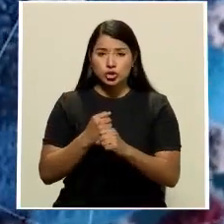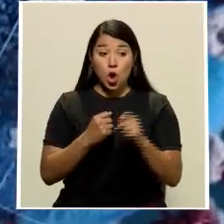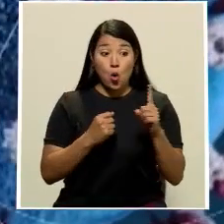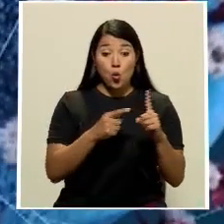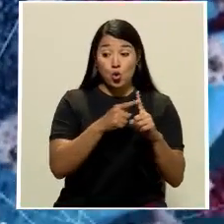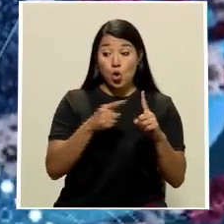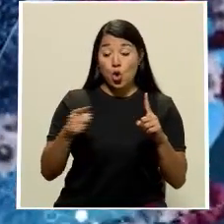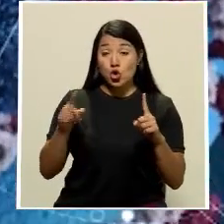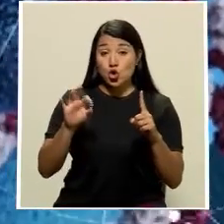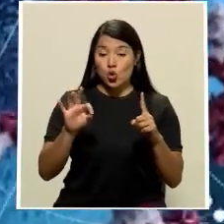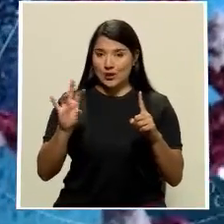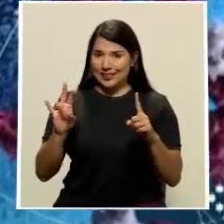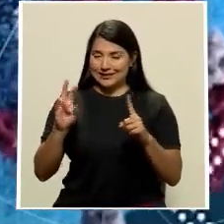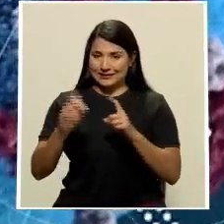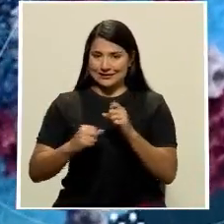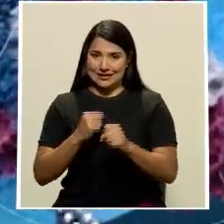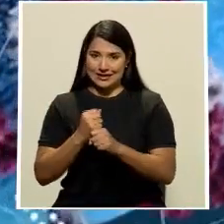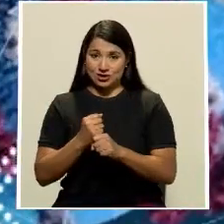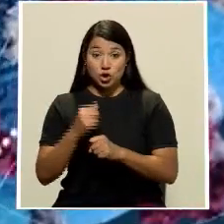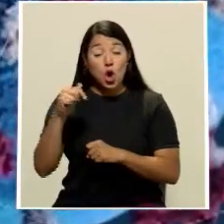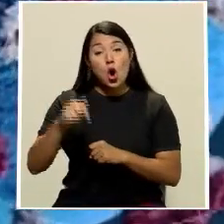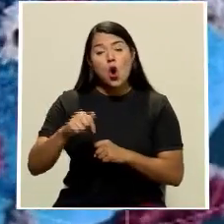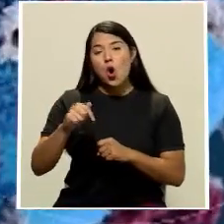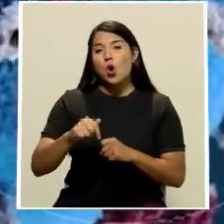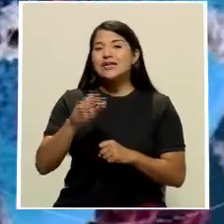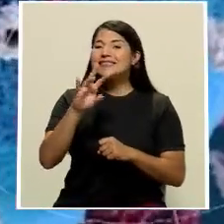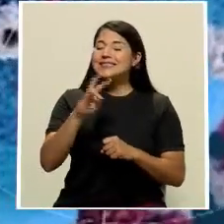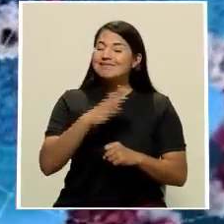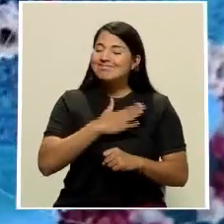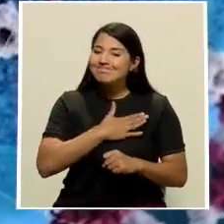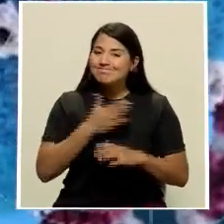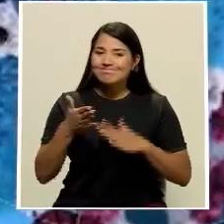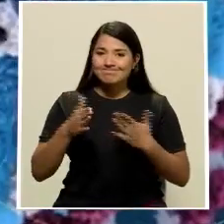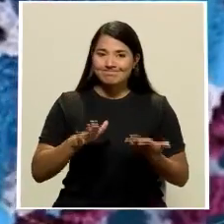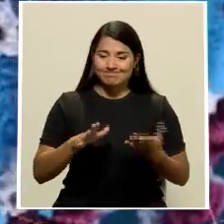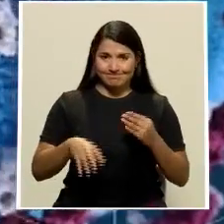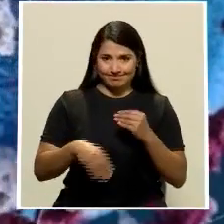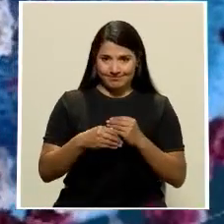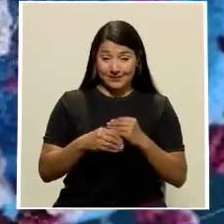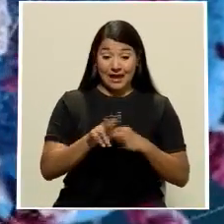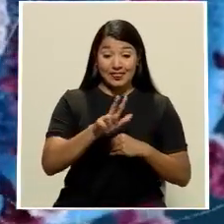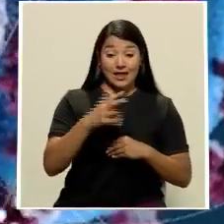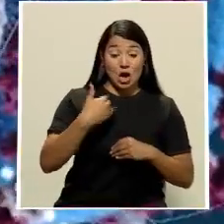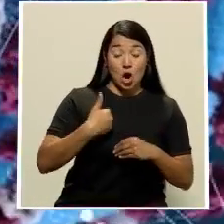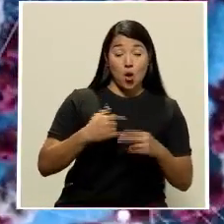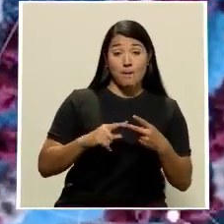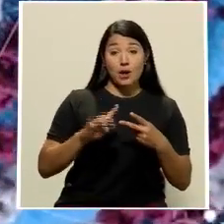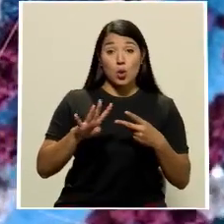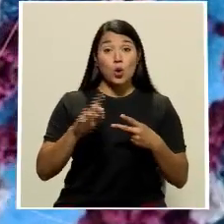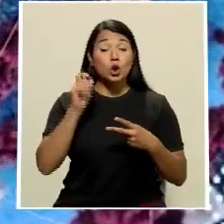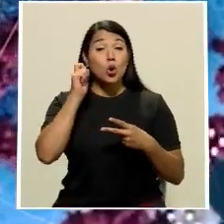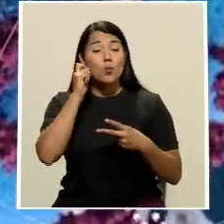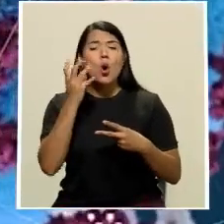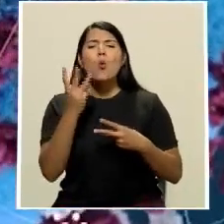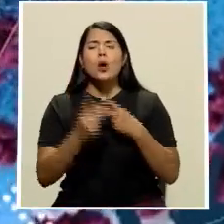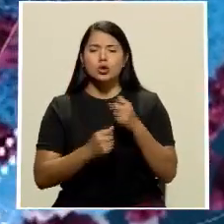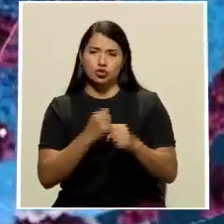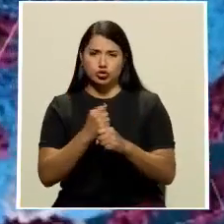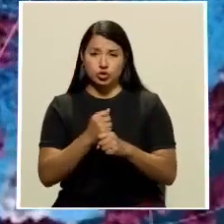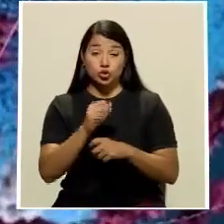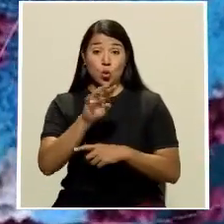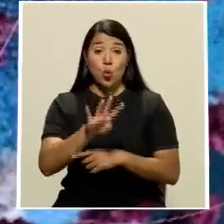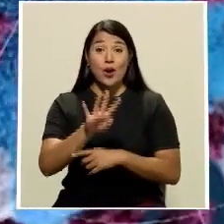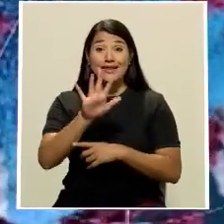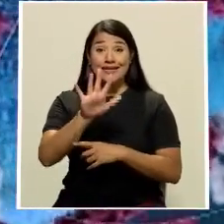a los 97 años. Para hoy se reportan 7 lamentables fallecimientos, 3 hombres y 4 mujeres, con un rango de edad